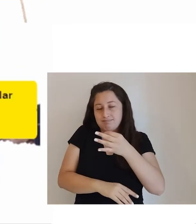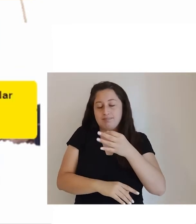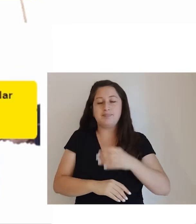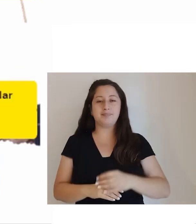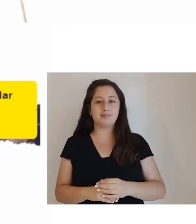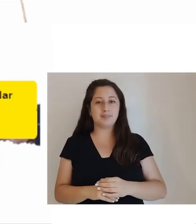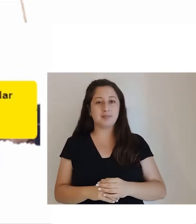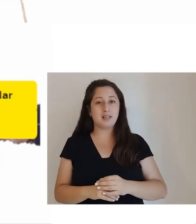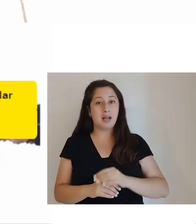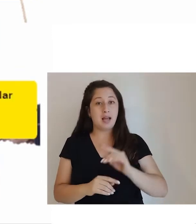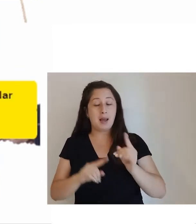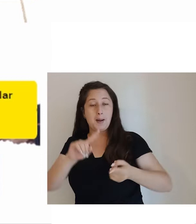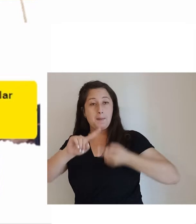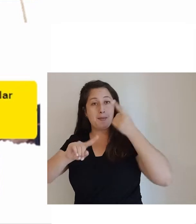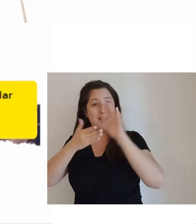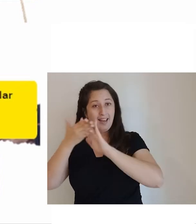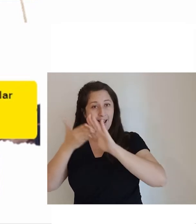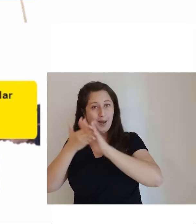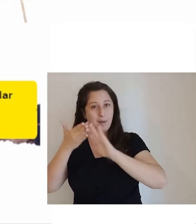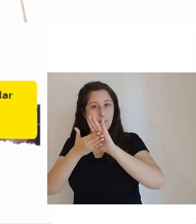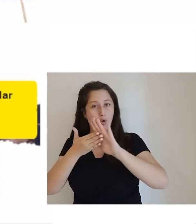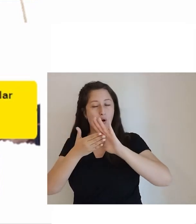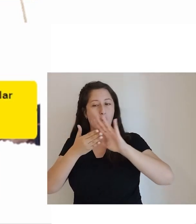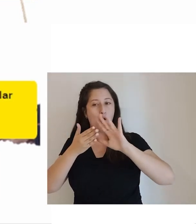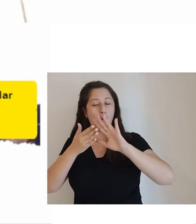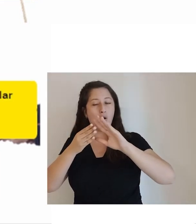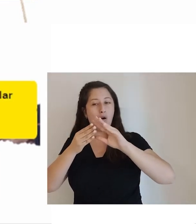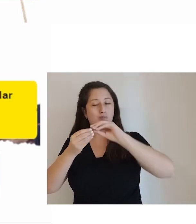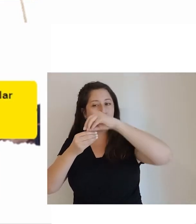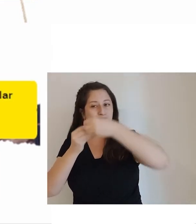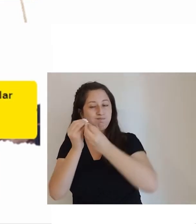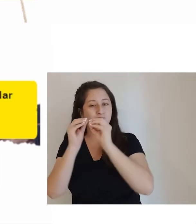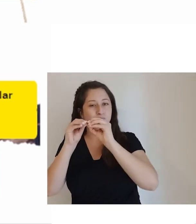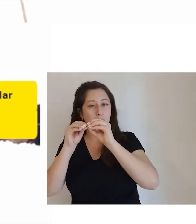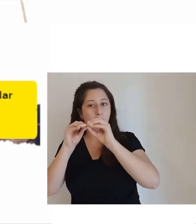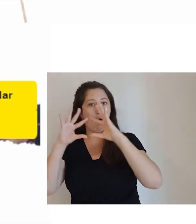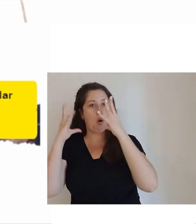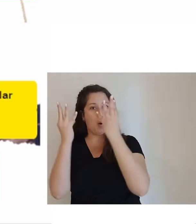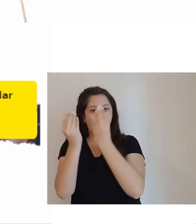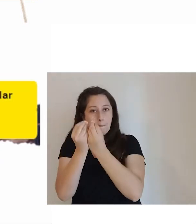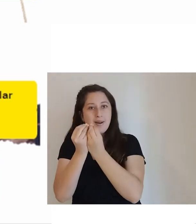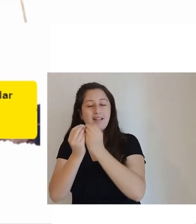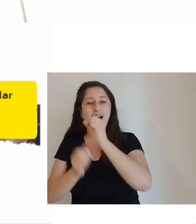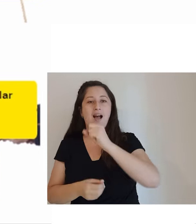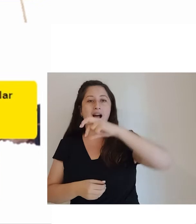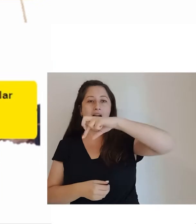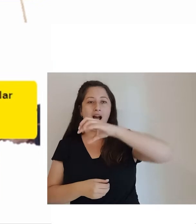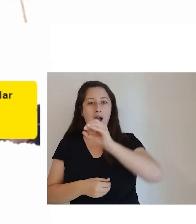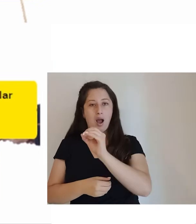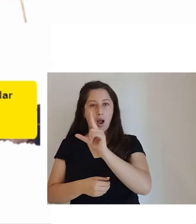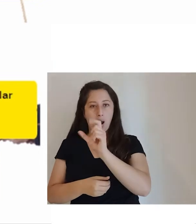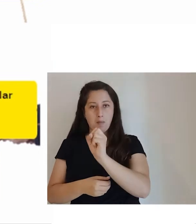directamente que en el primer ejemplo toda la molécula es apolar y en el